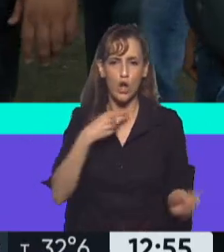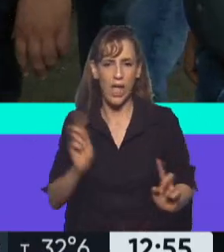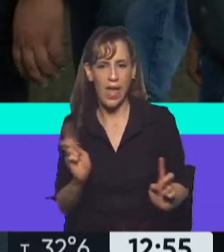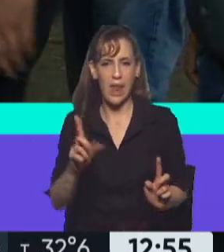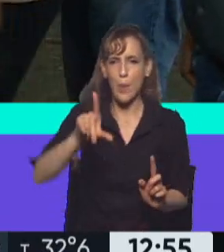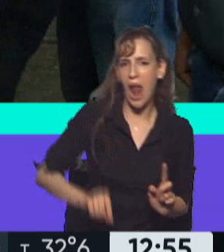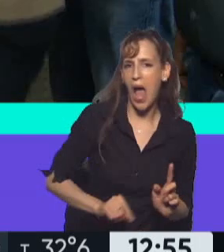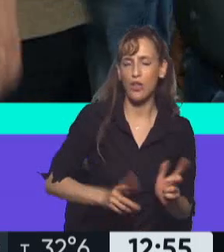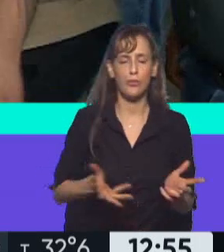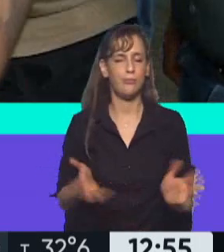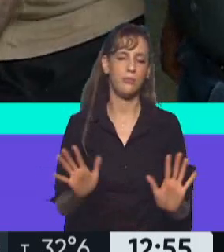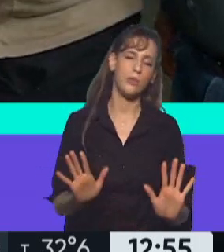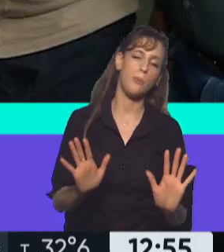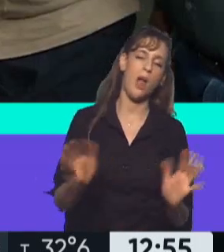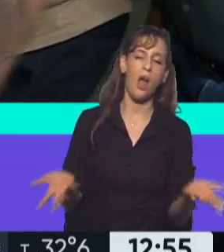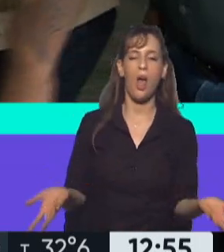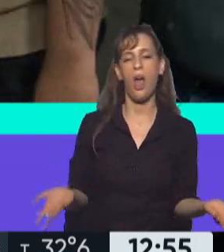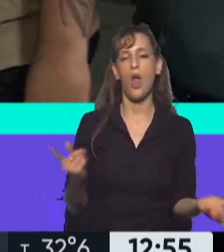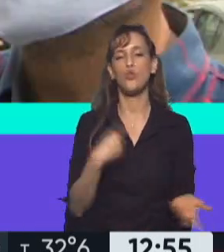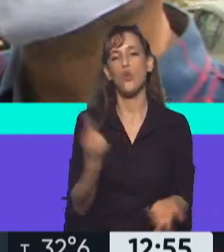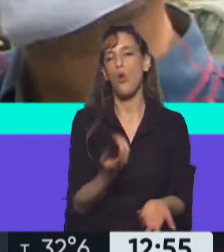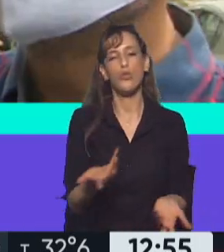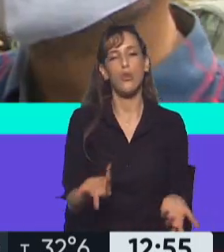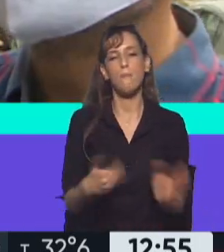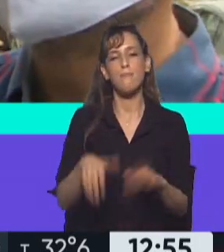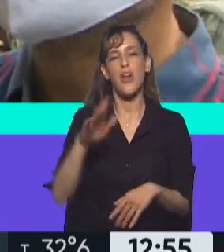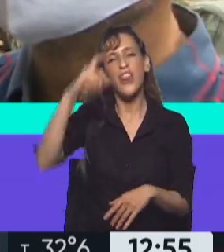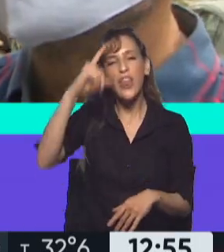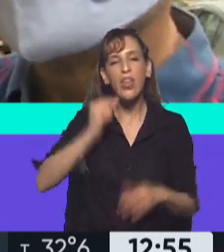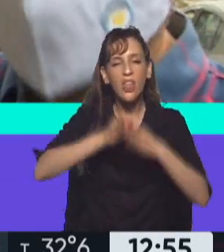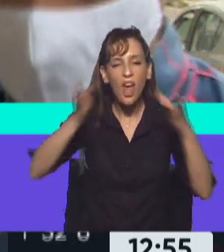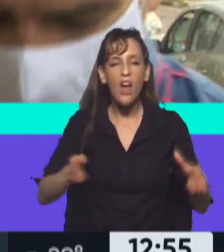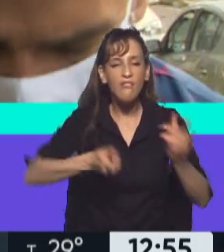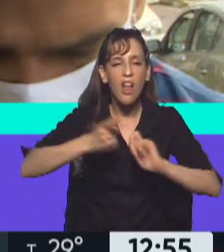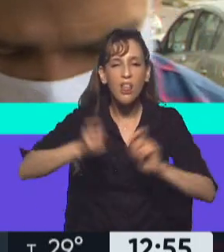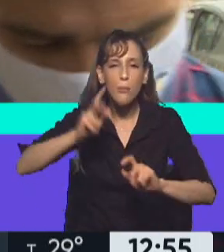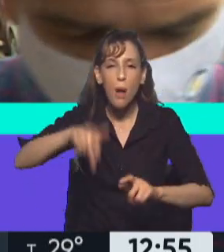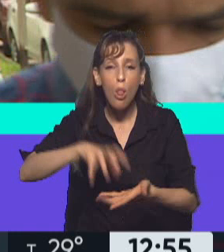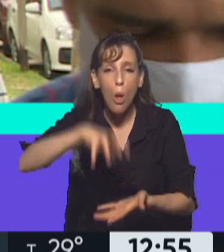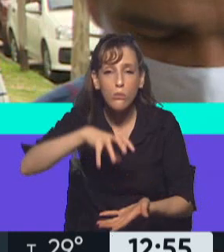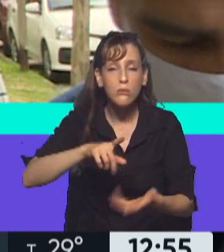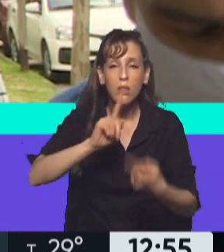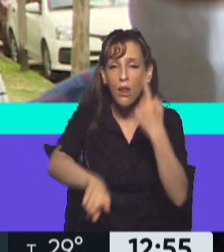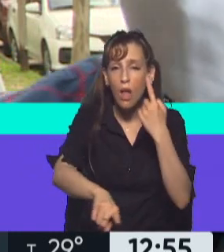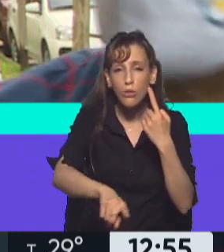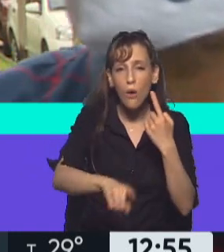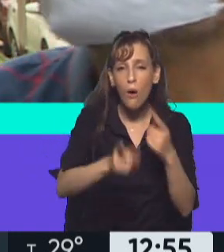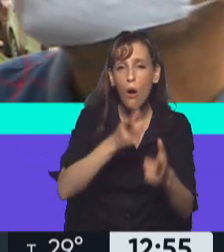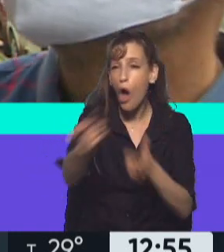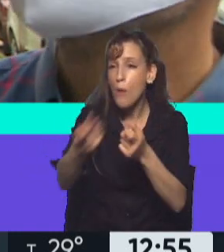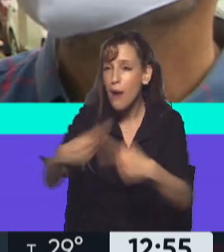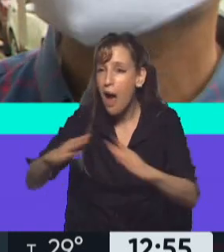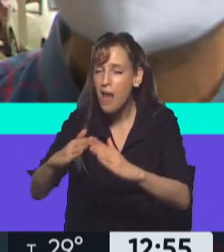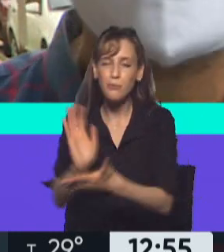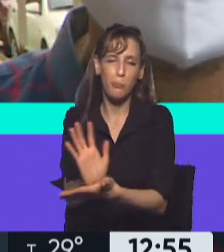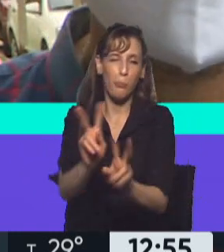ver, muchachos, no nos vamos a comprar una casa en Cariló con 10 días de venta de pan dulce. Así que decidimos junto a un montón de compañeros y